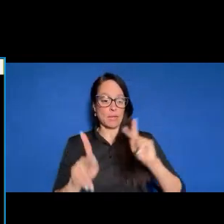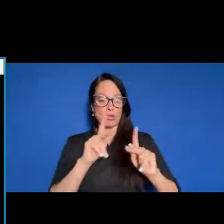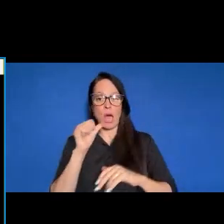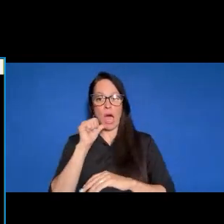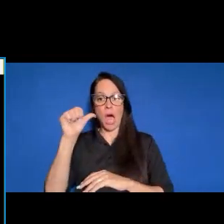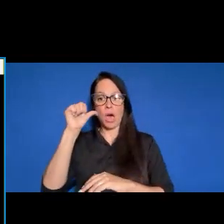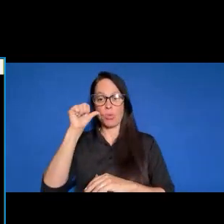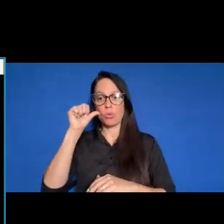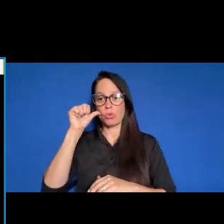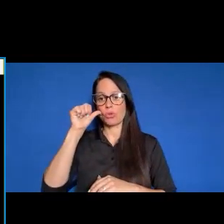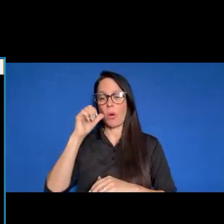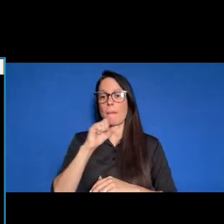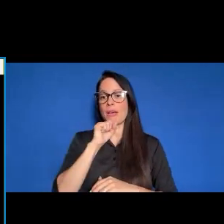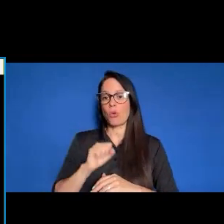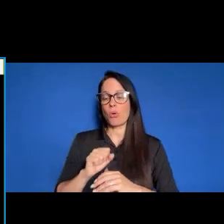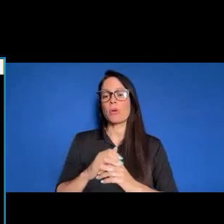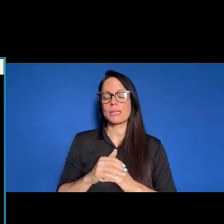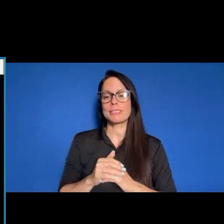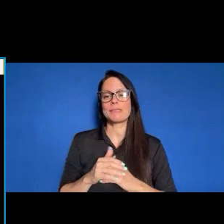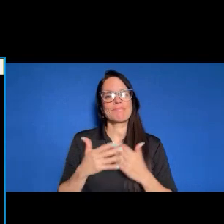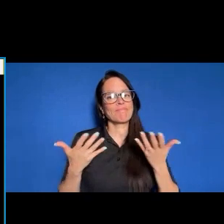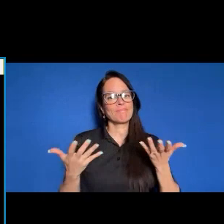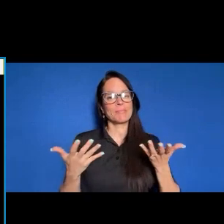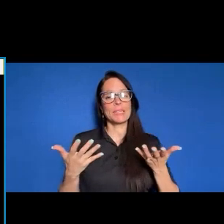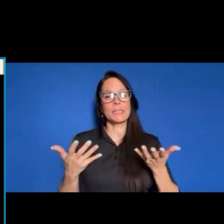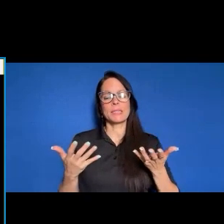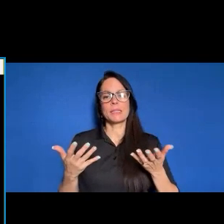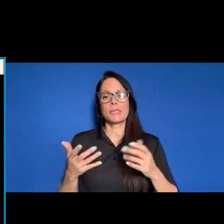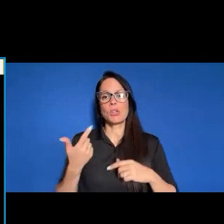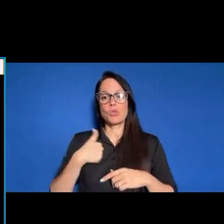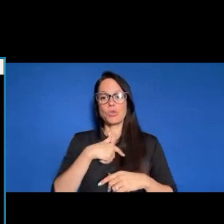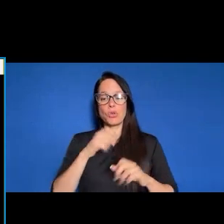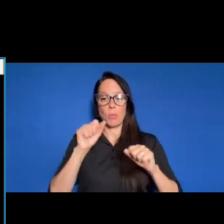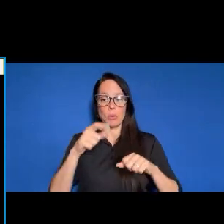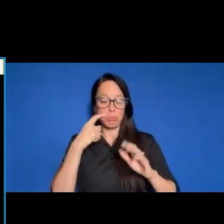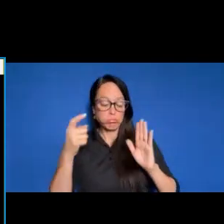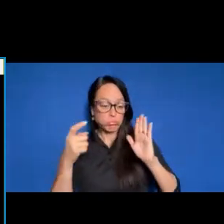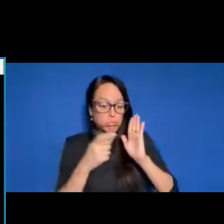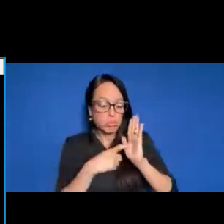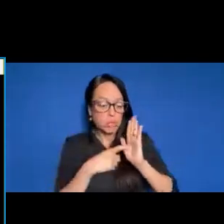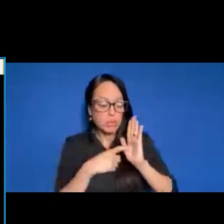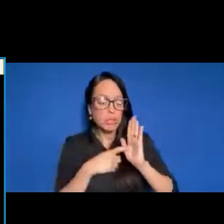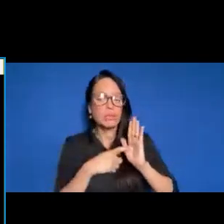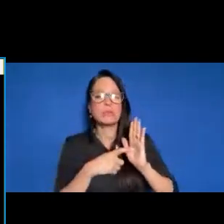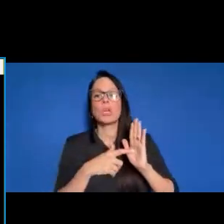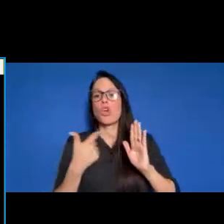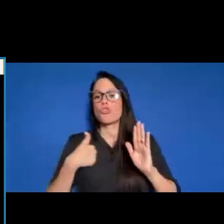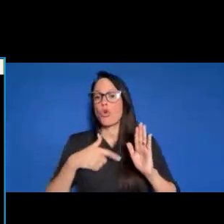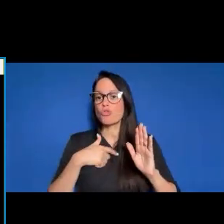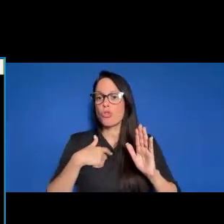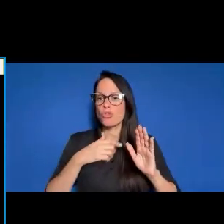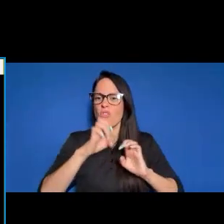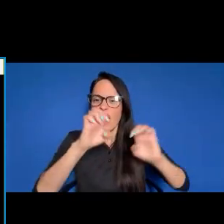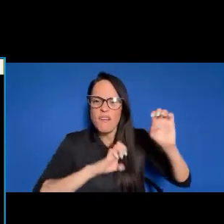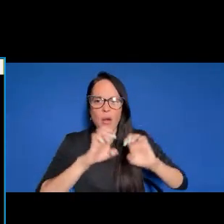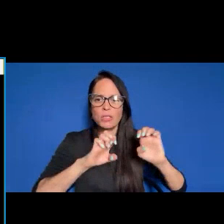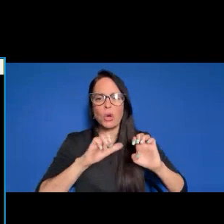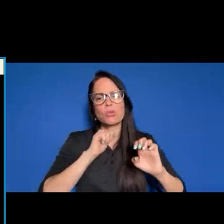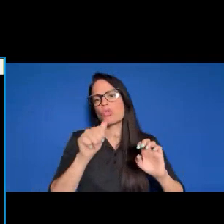Égidas, porque pues vimos, no pudimos hacer un estudio de la situación, pero vimos sí